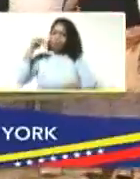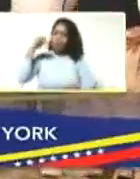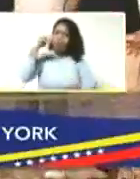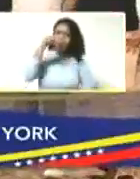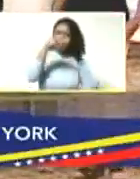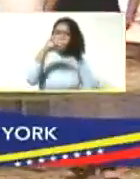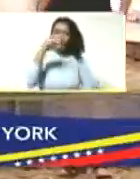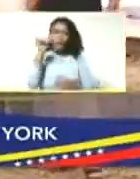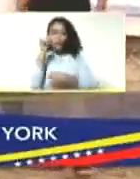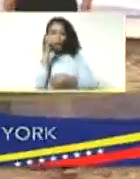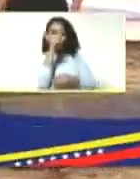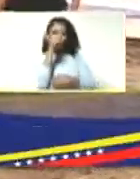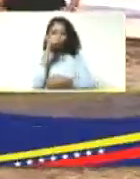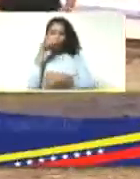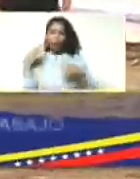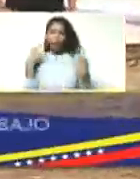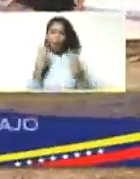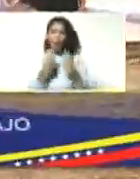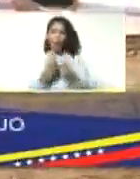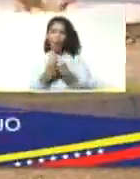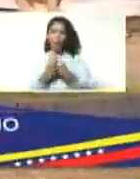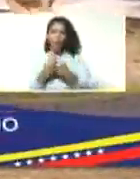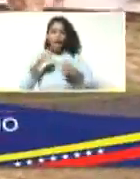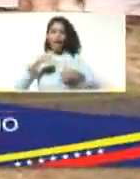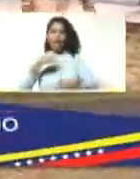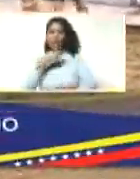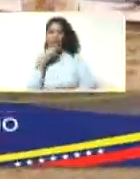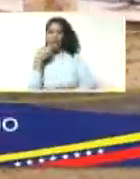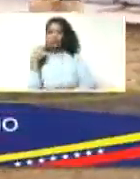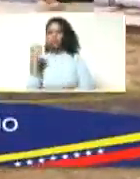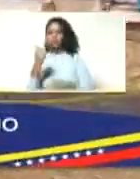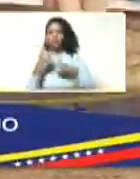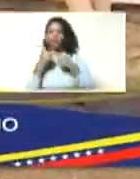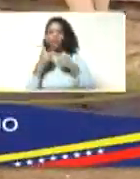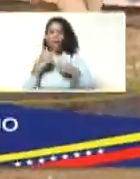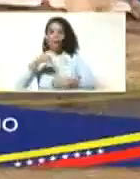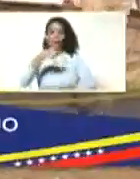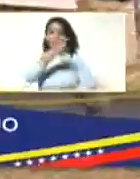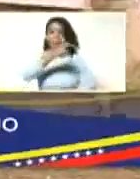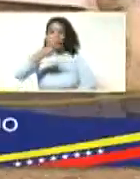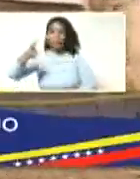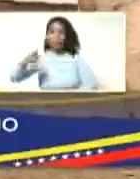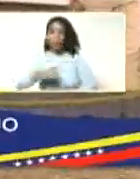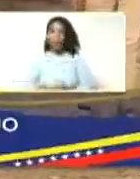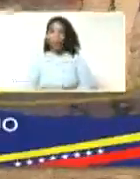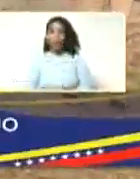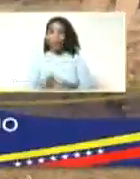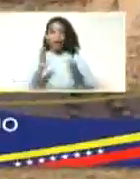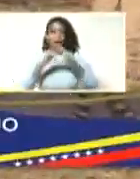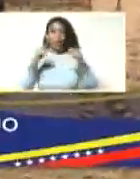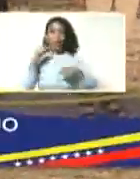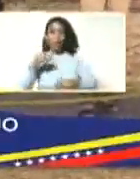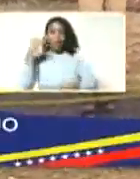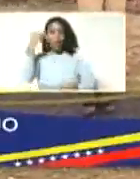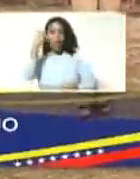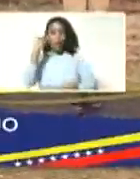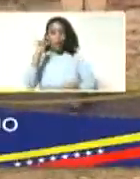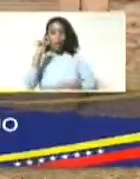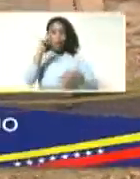acompaña. Está sabroso aquí. Aquí está la gente en todo lo que sería el